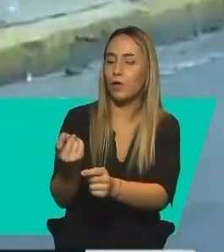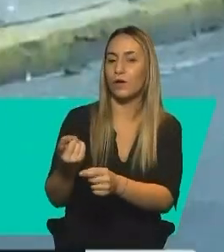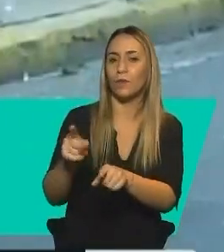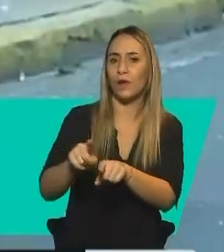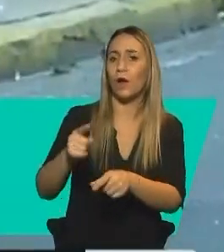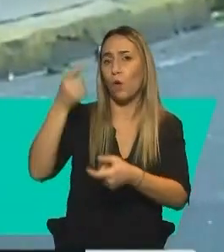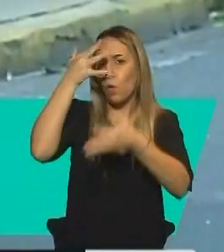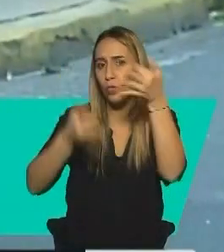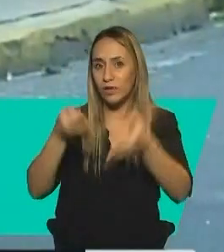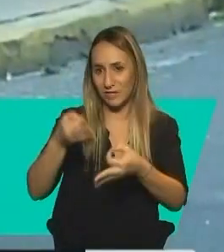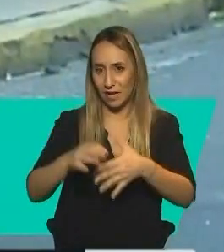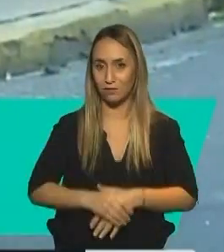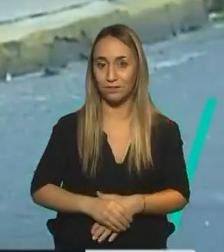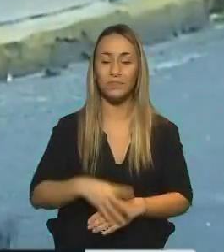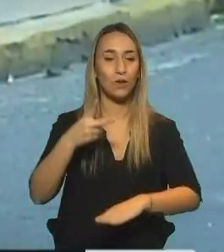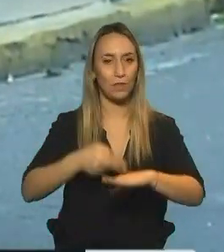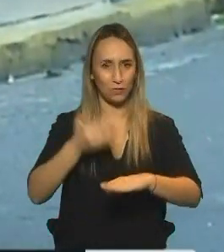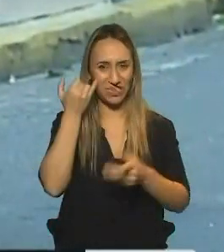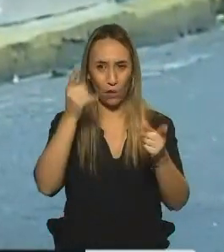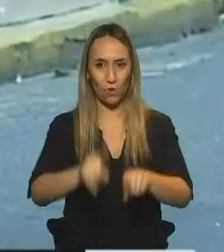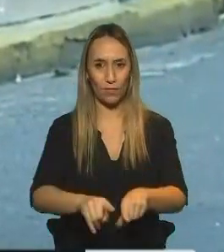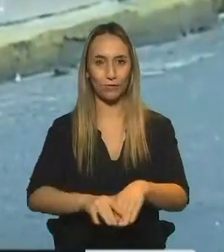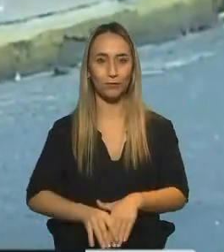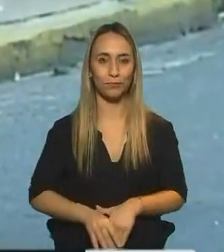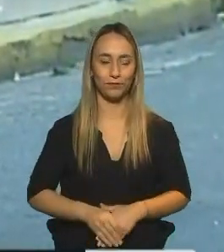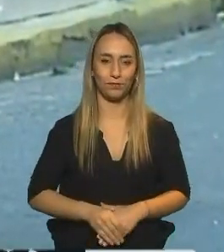eso se trata. Hacemos una pausa y ya venimos con más.